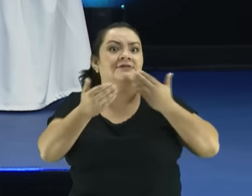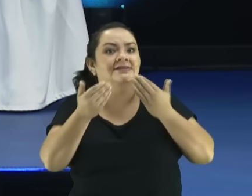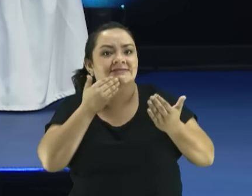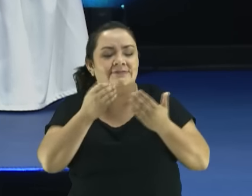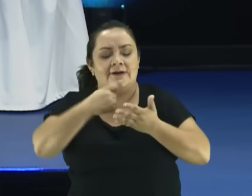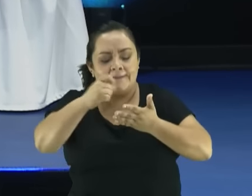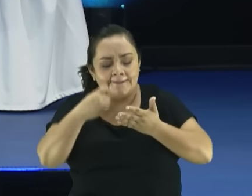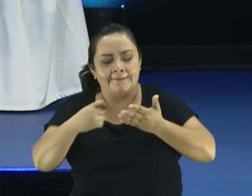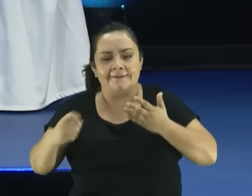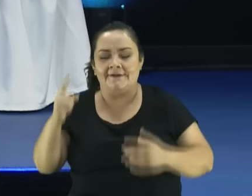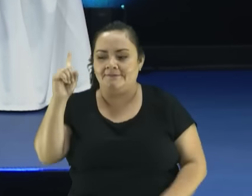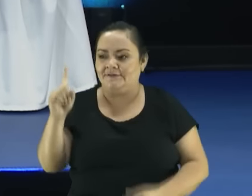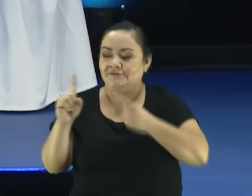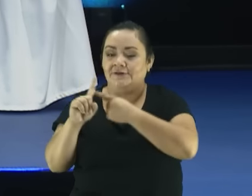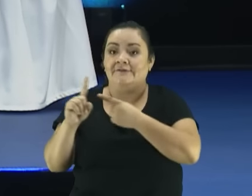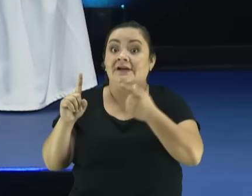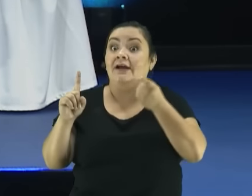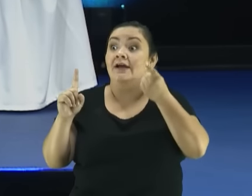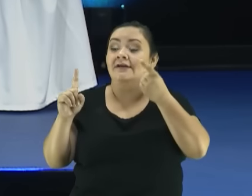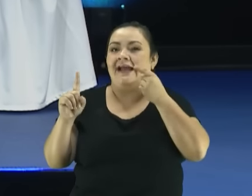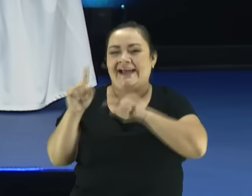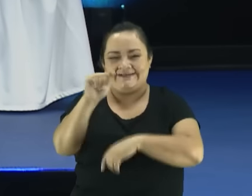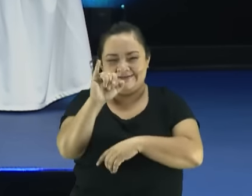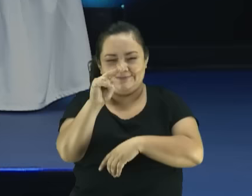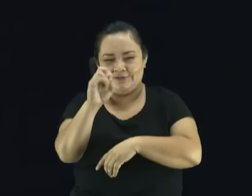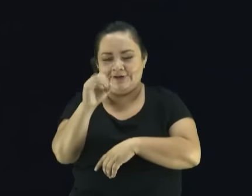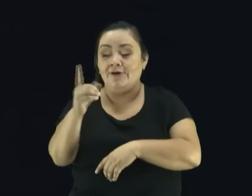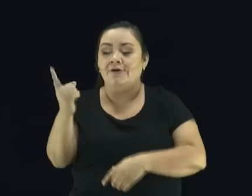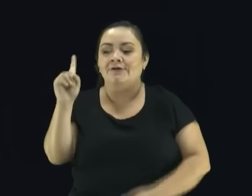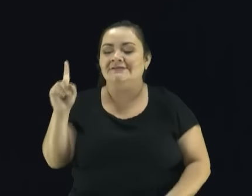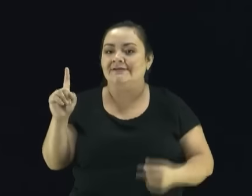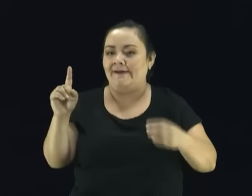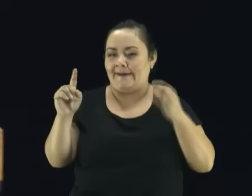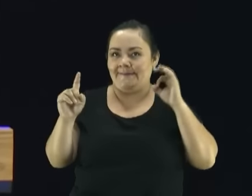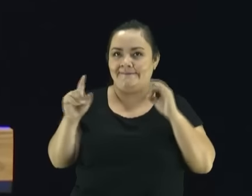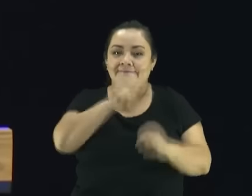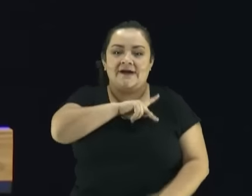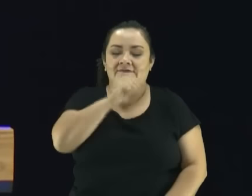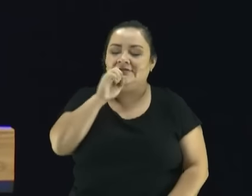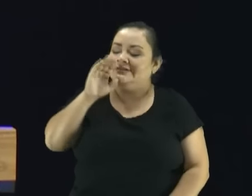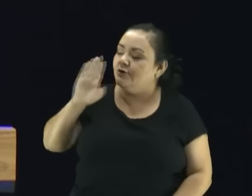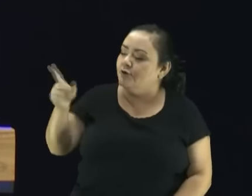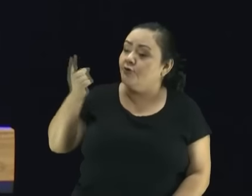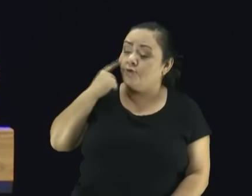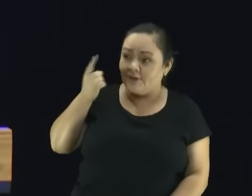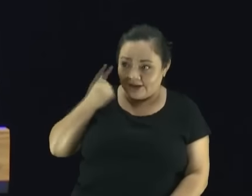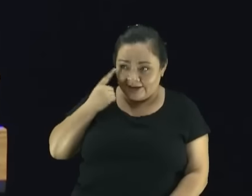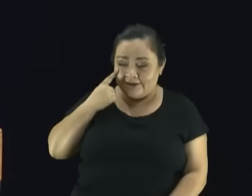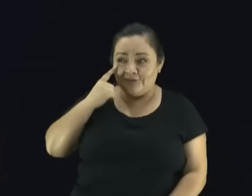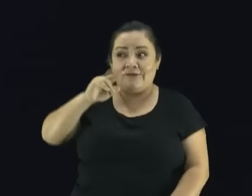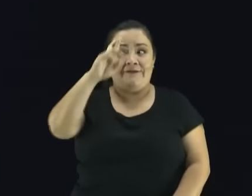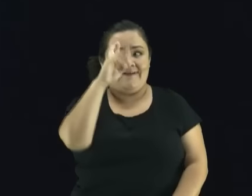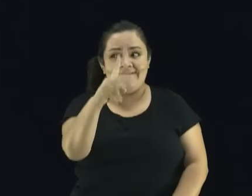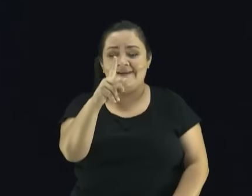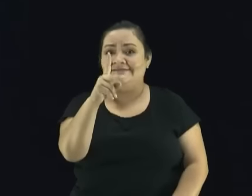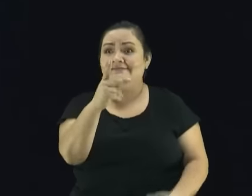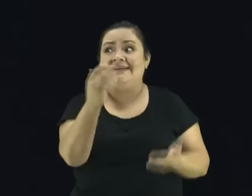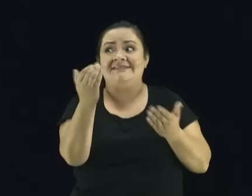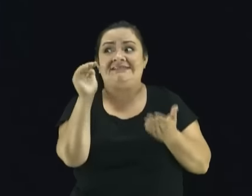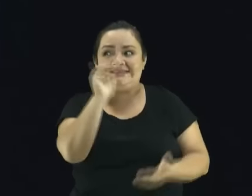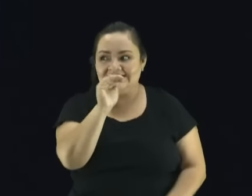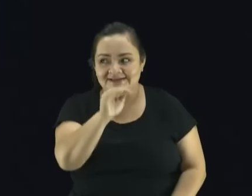Timoteo se cuidas de la falsa doctrina que Timoteo se cuidas porque había sido establecido por Pablo en un lugar